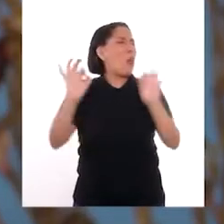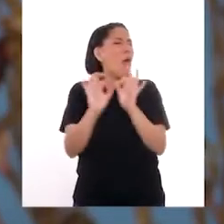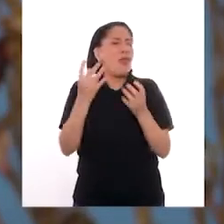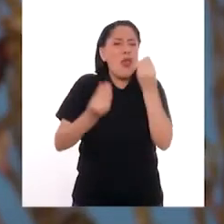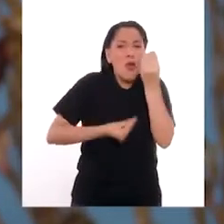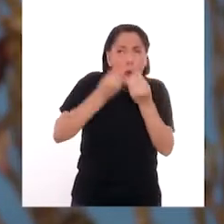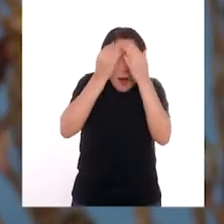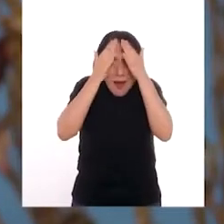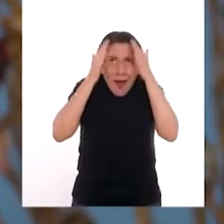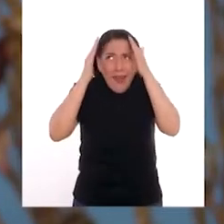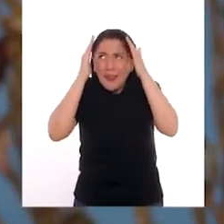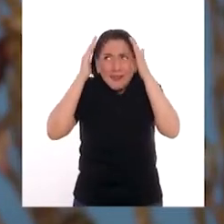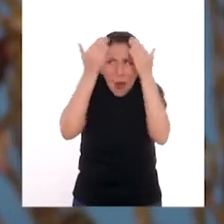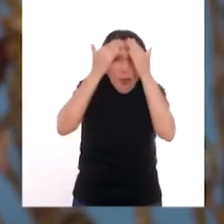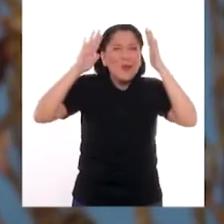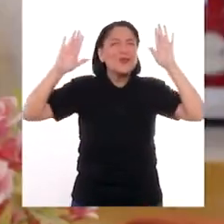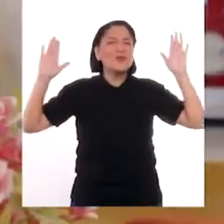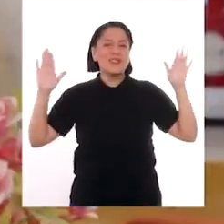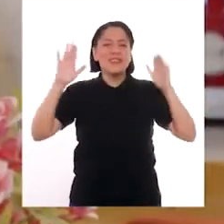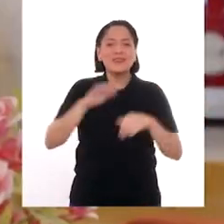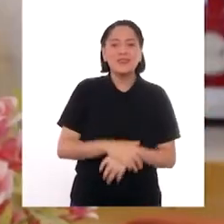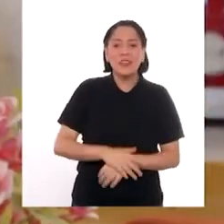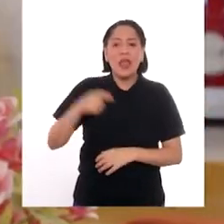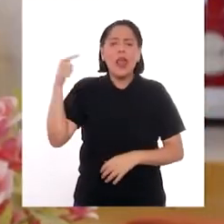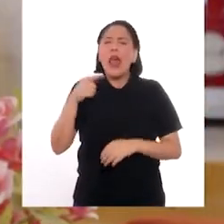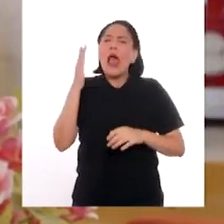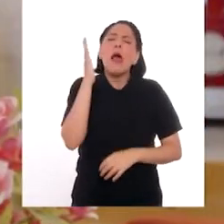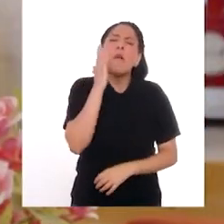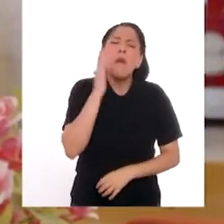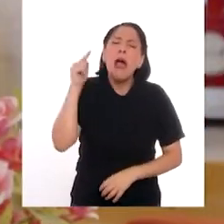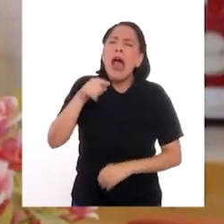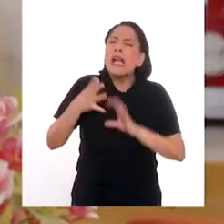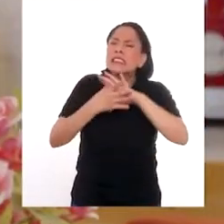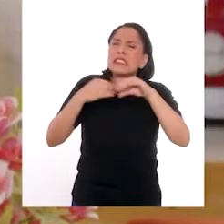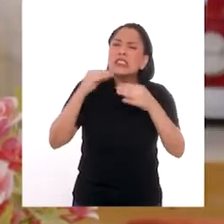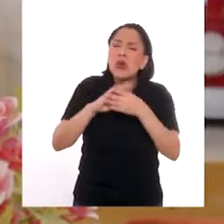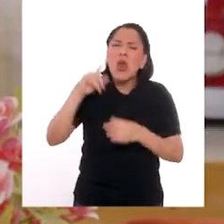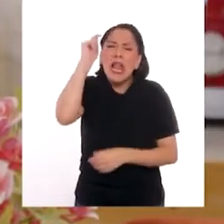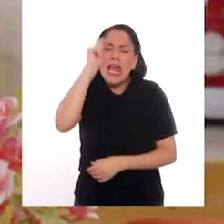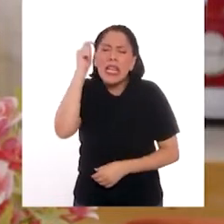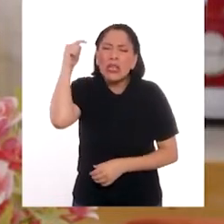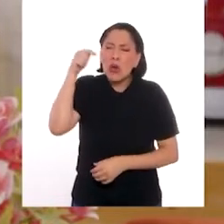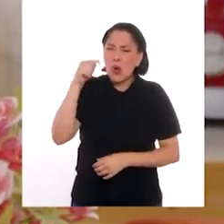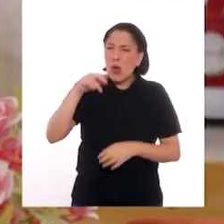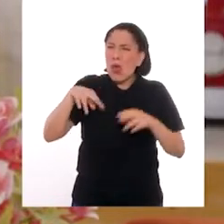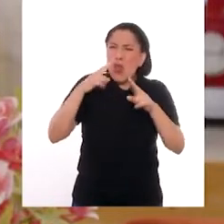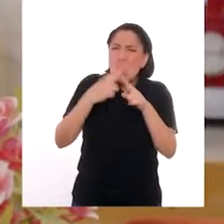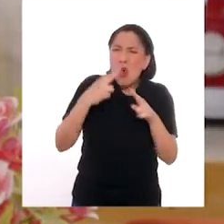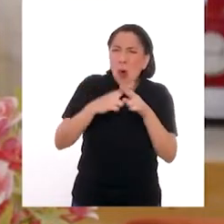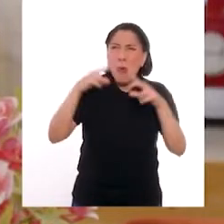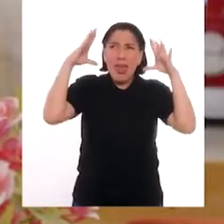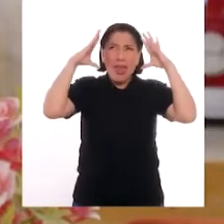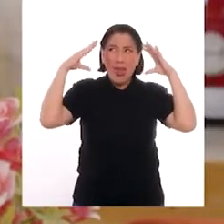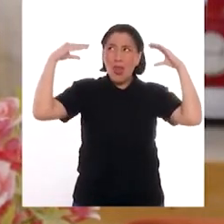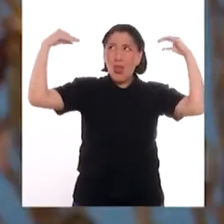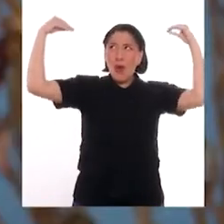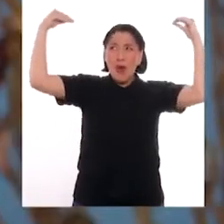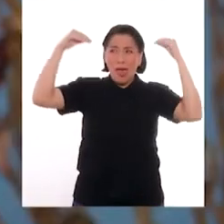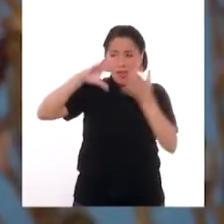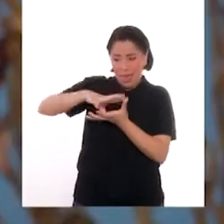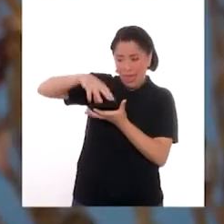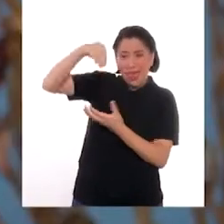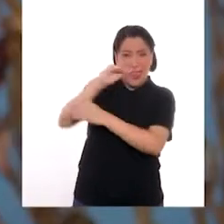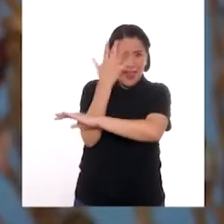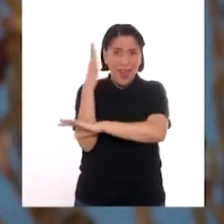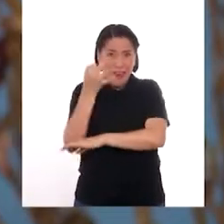muy importante a la hora de crear. Mamá, la historia del tío Alfonso es la del duende de la higuera, ¿verdad? Esa historia